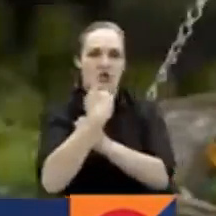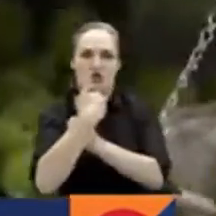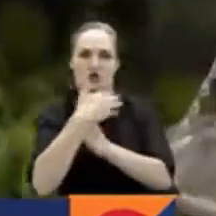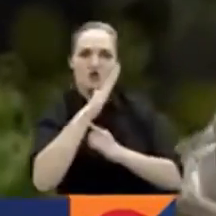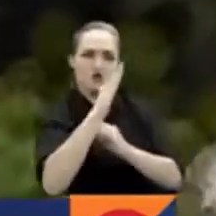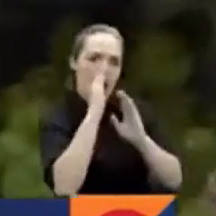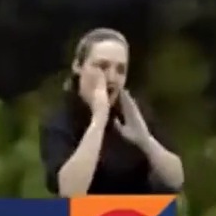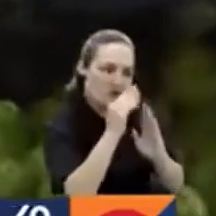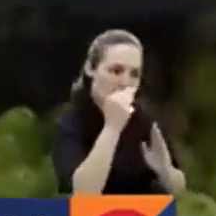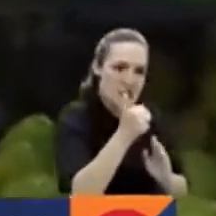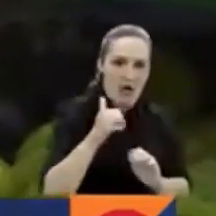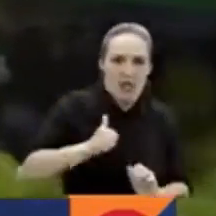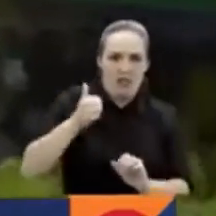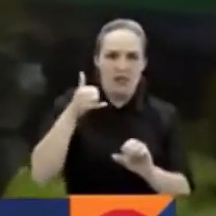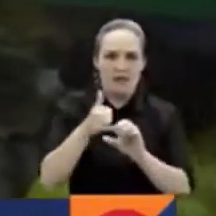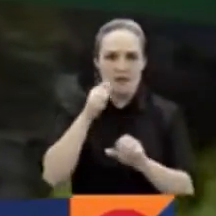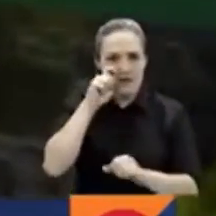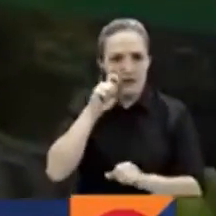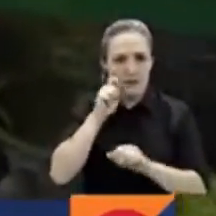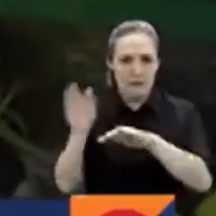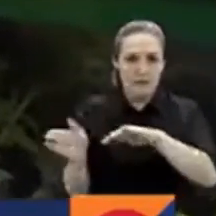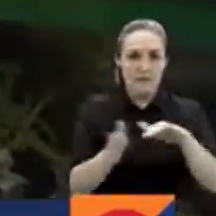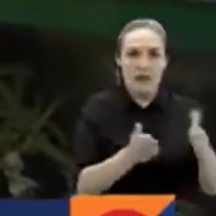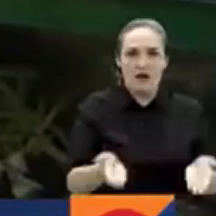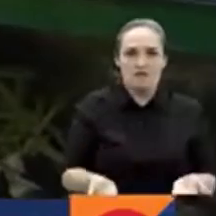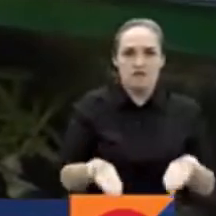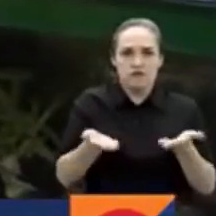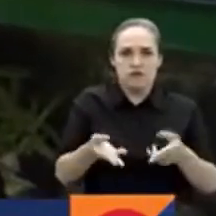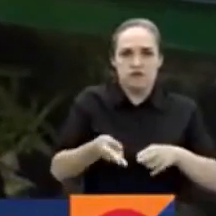atención. Inflación de febrero quedó en